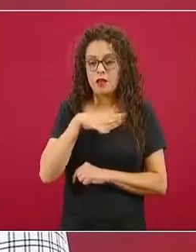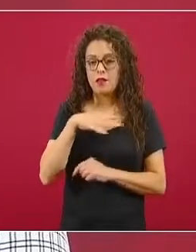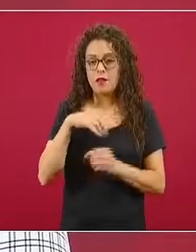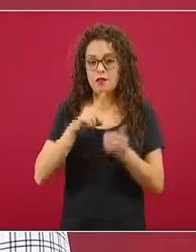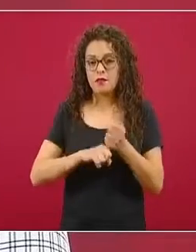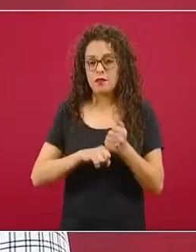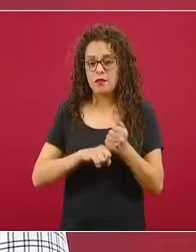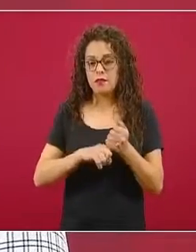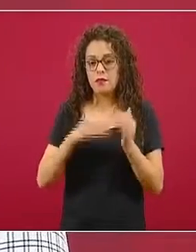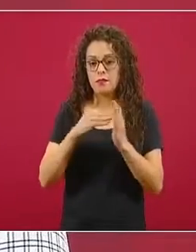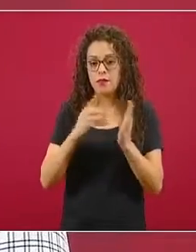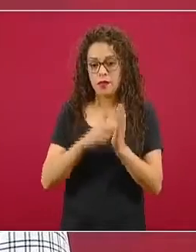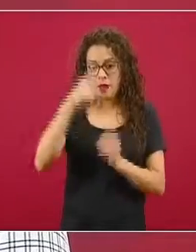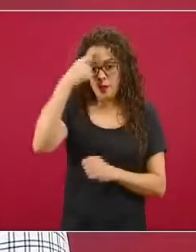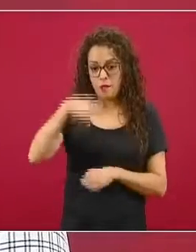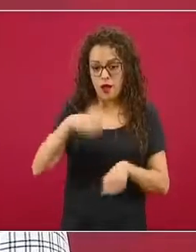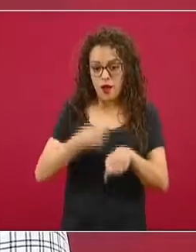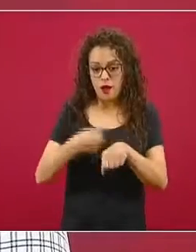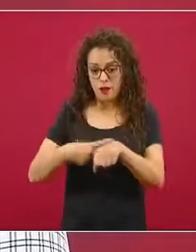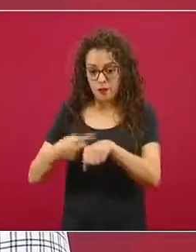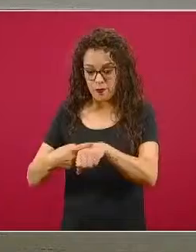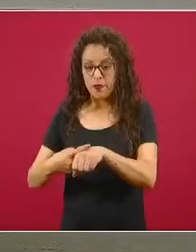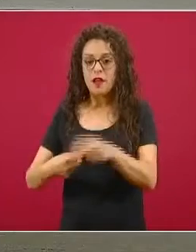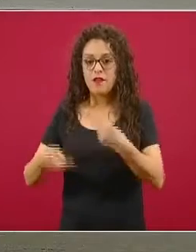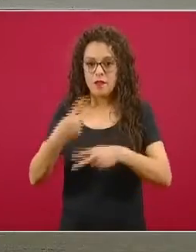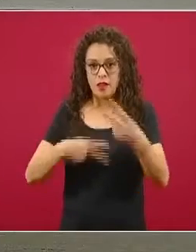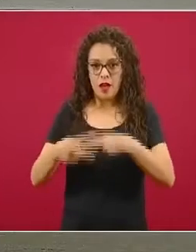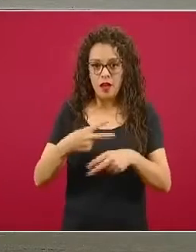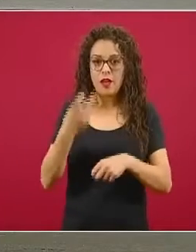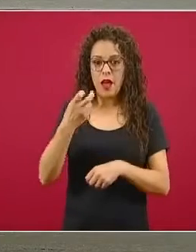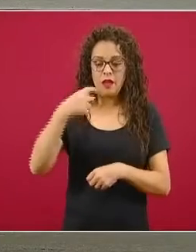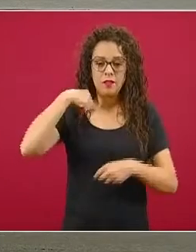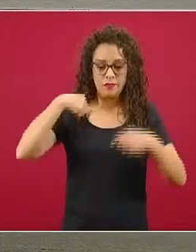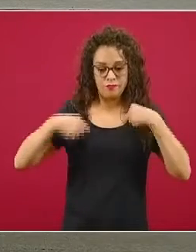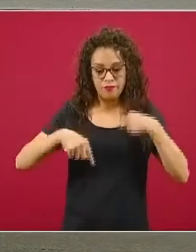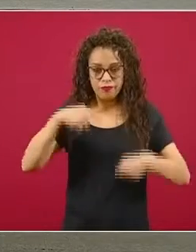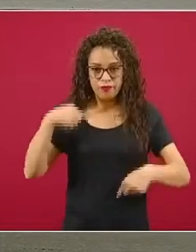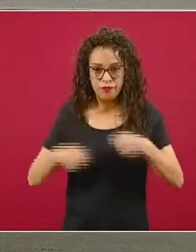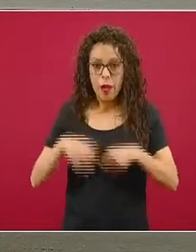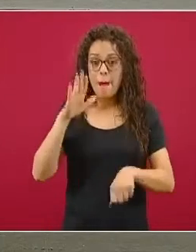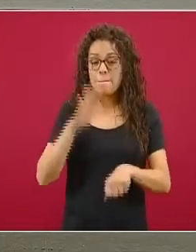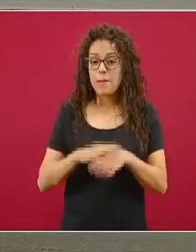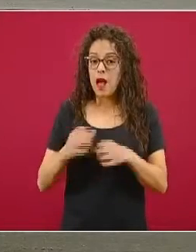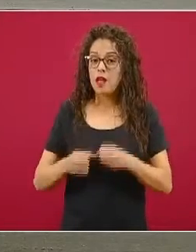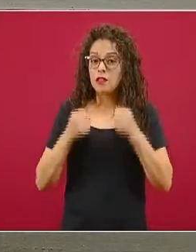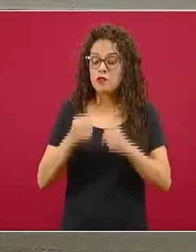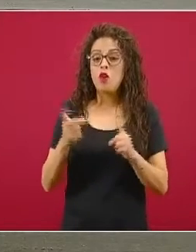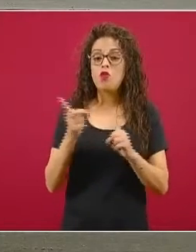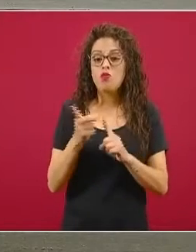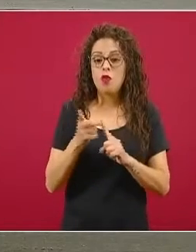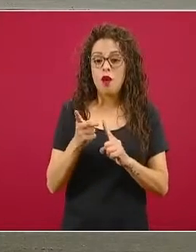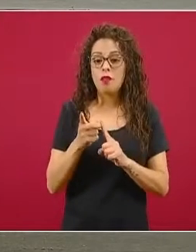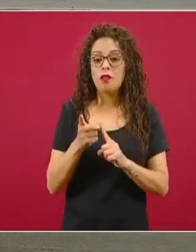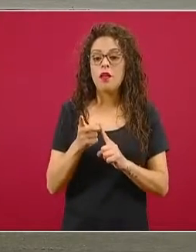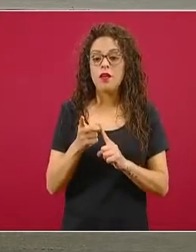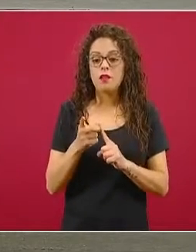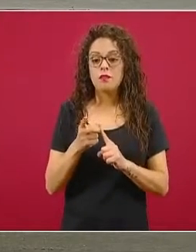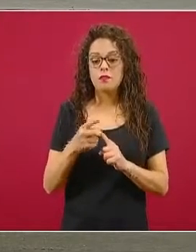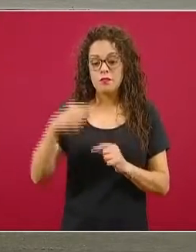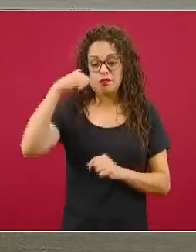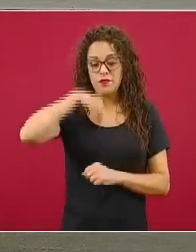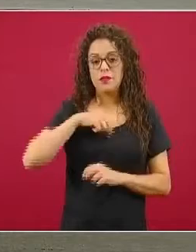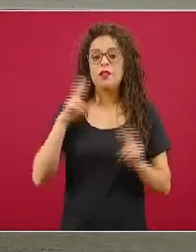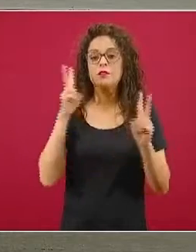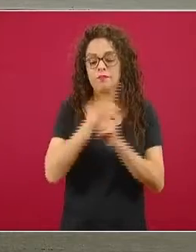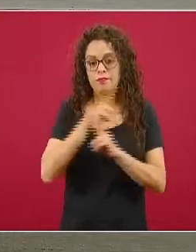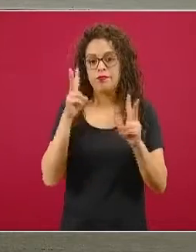de transmisión y generación de la enfermedad. Las principales complicaciones se dan precisamente en las vías inferiores, en las vías